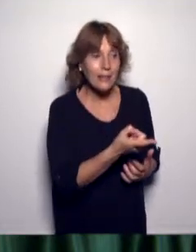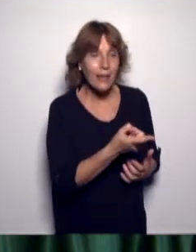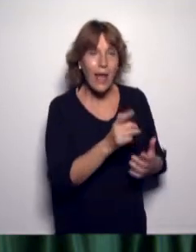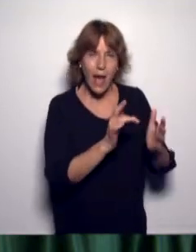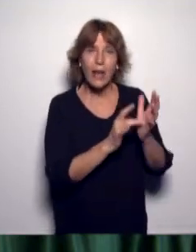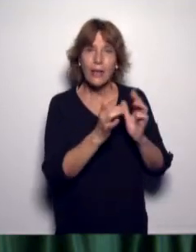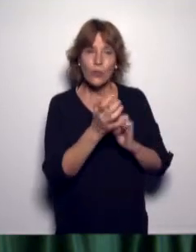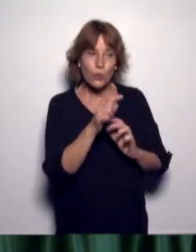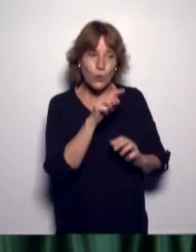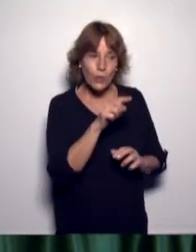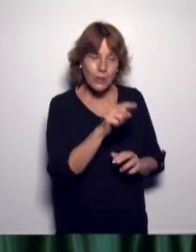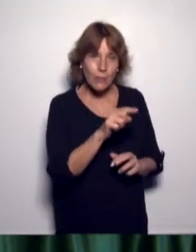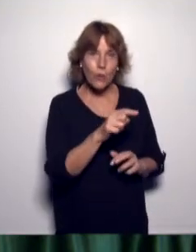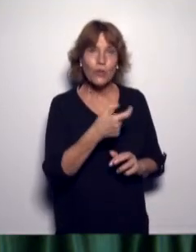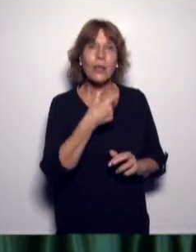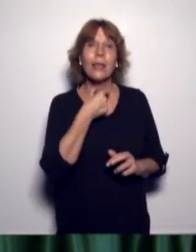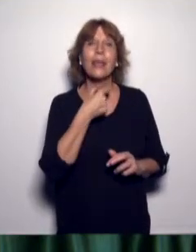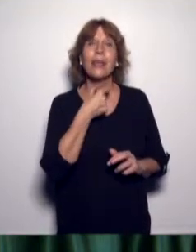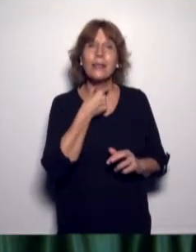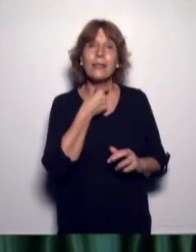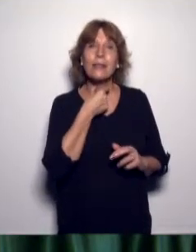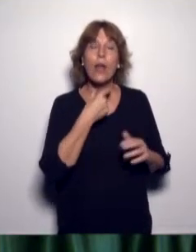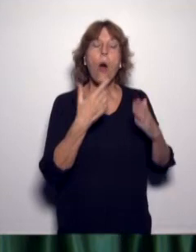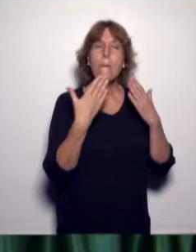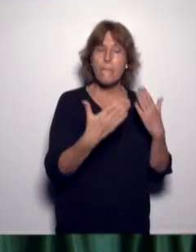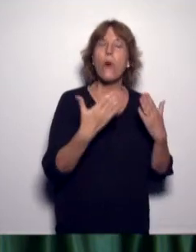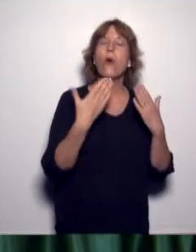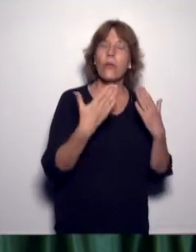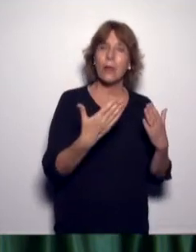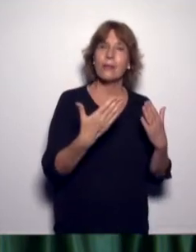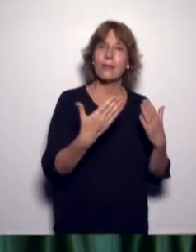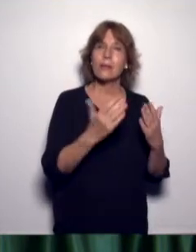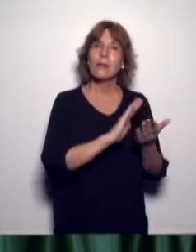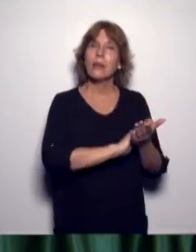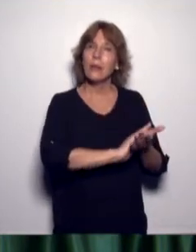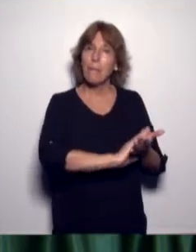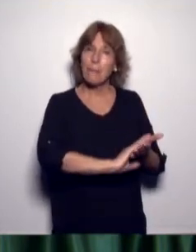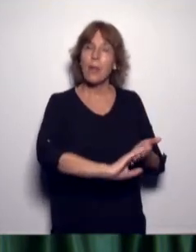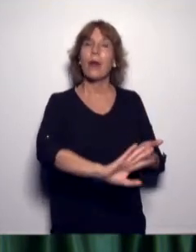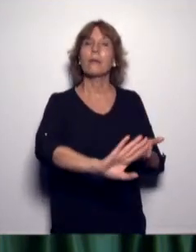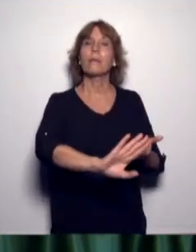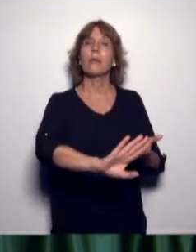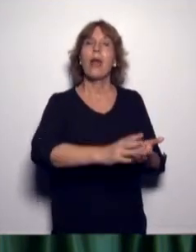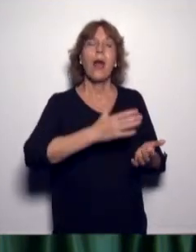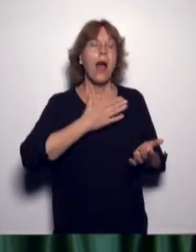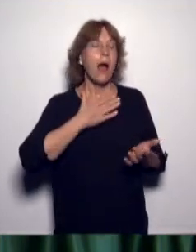puedes purificarme. Vos podés purificarme a mí de todas